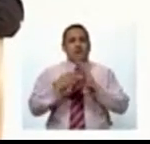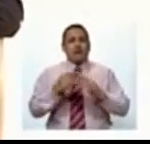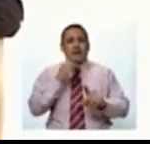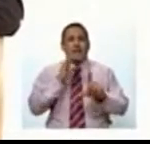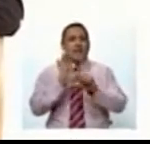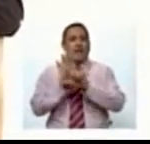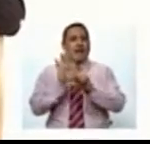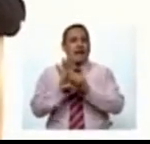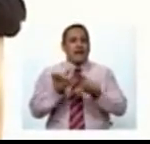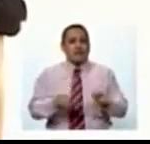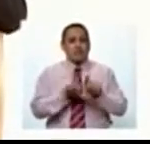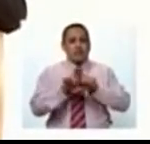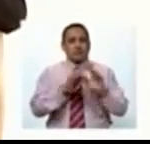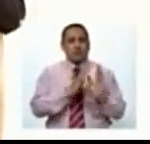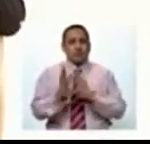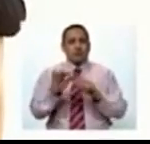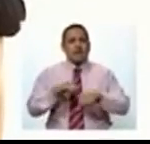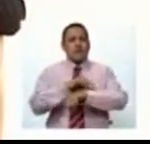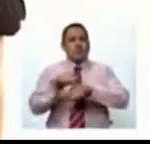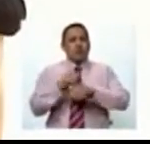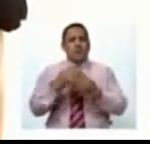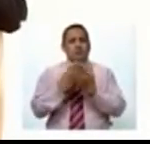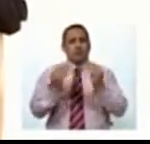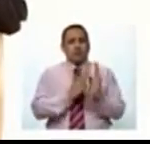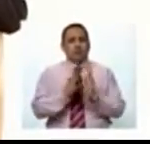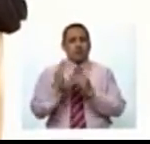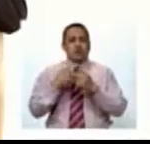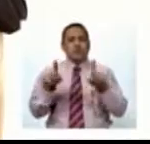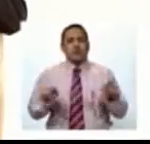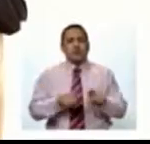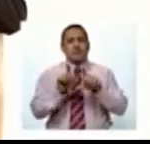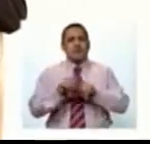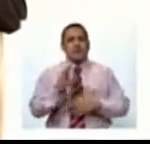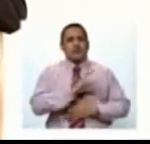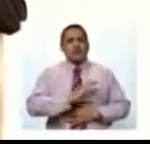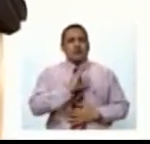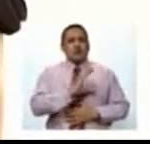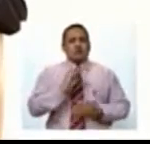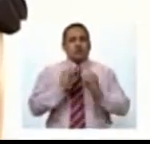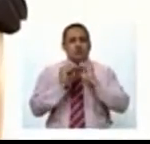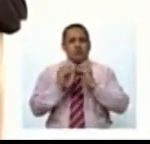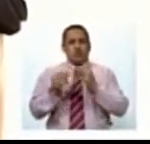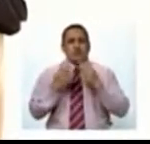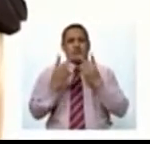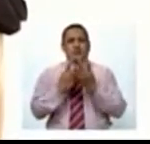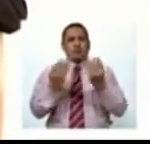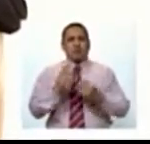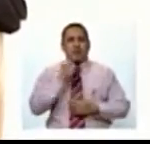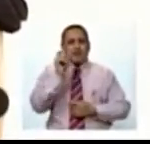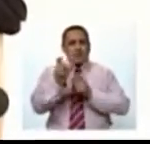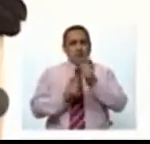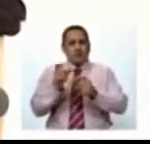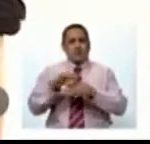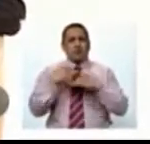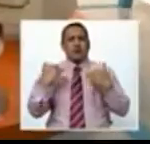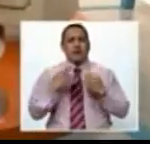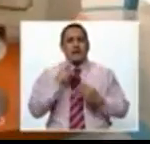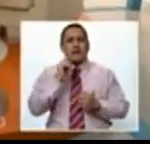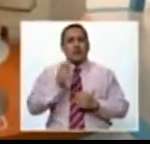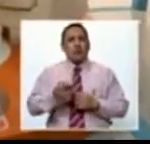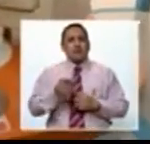con el proceso. Entonces, claro, puede demorar mucho el proceso, pero a raíz de esta actitud obstruccionista de la persona que se afecta. Y finalmente el